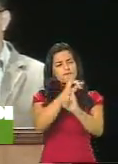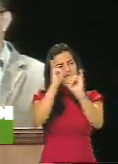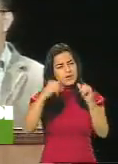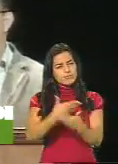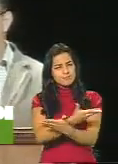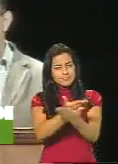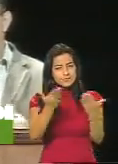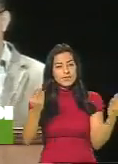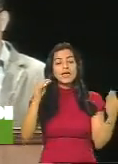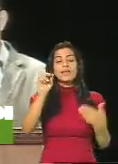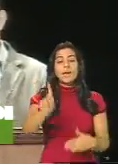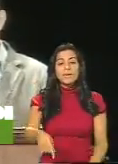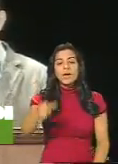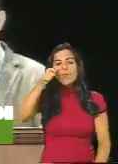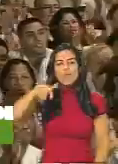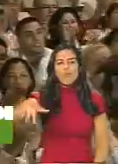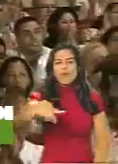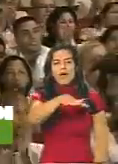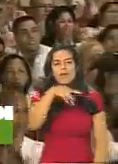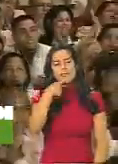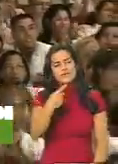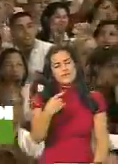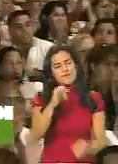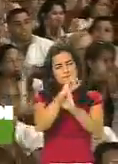y especialmente de nuestro pueblo.